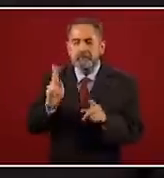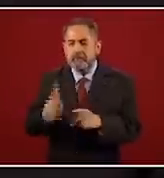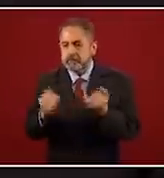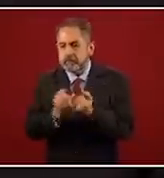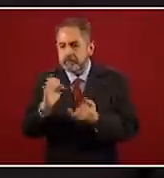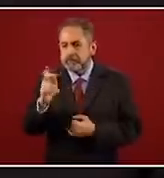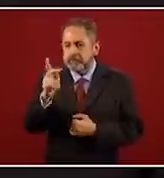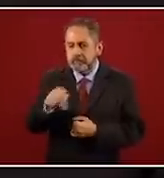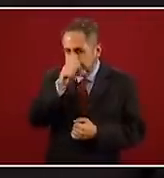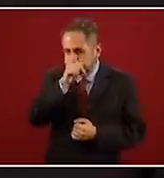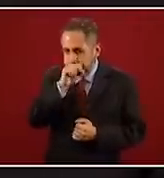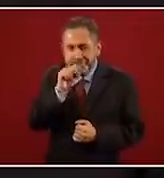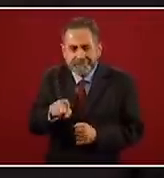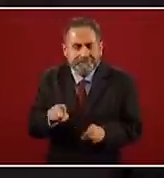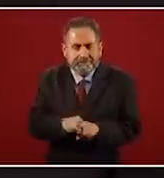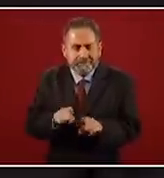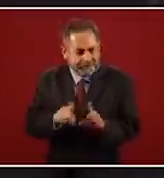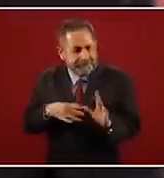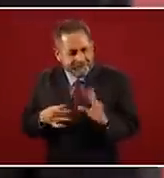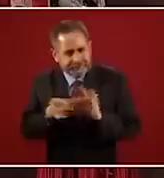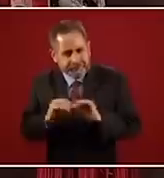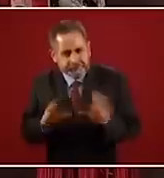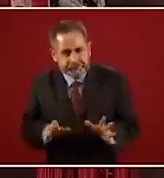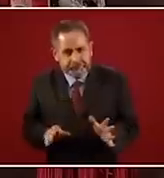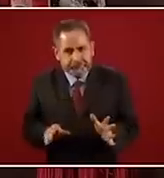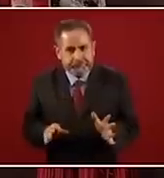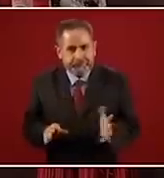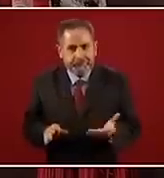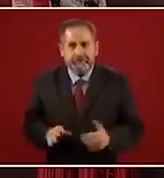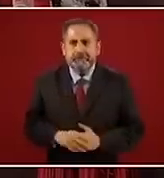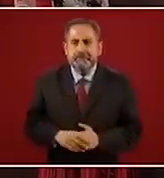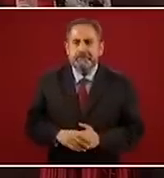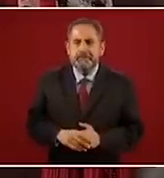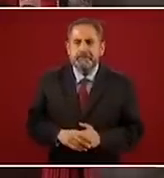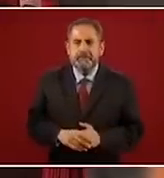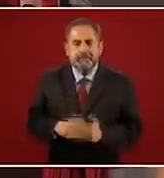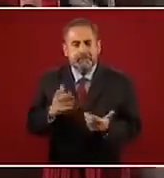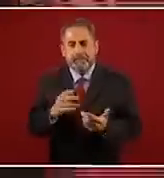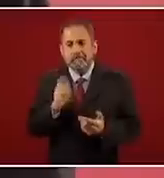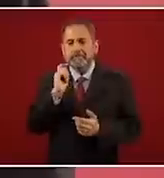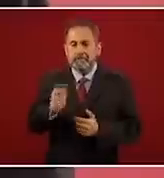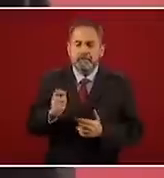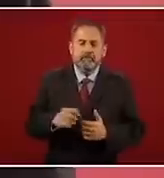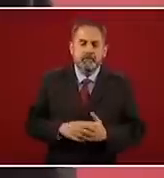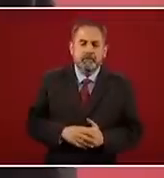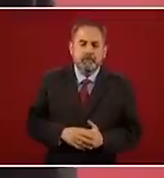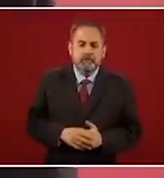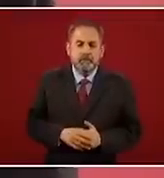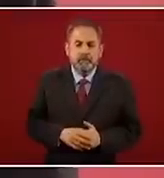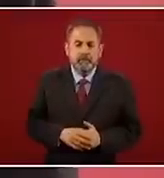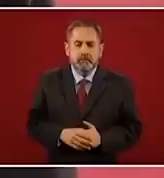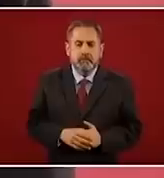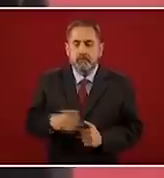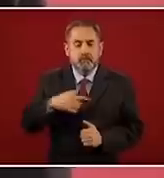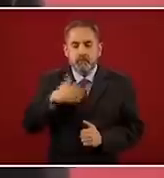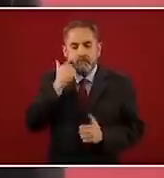también? O sea, ¿sí me explico? O sea, nada más que